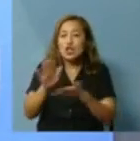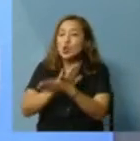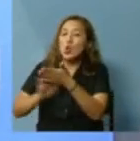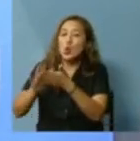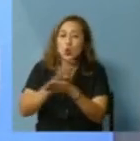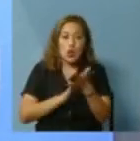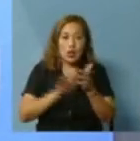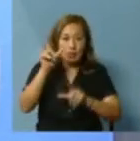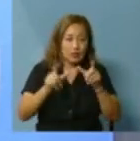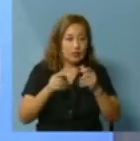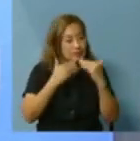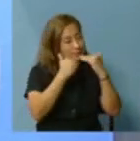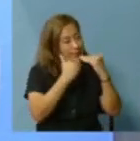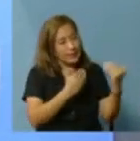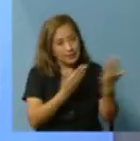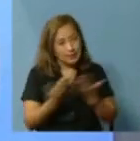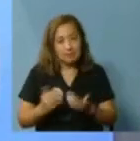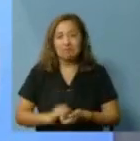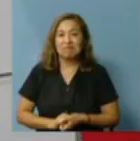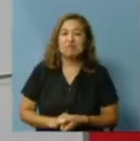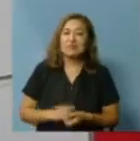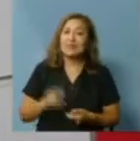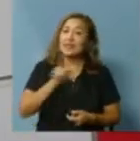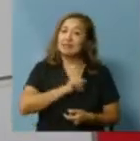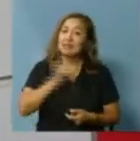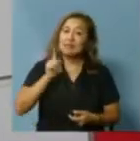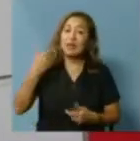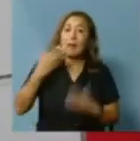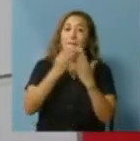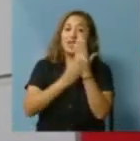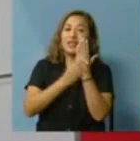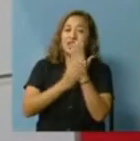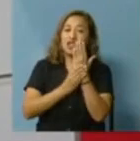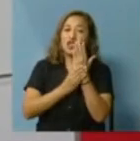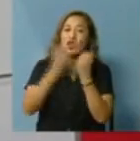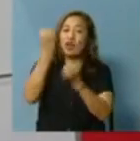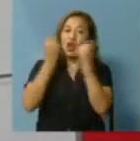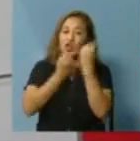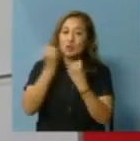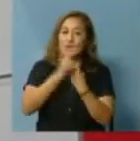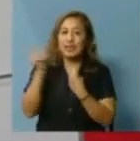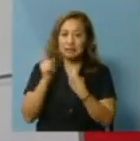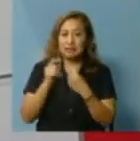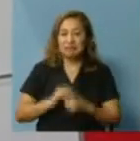soluciones a la gente gracias ministro la palabra del ministro jorge cavada fue un ministro de trabajo